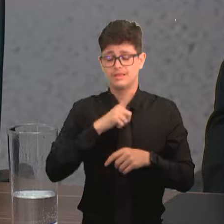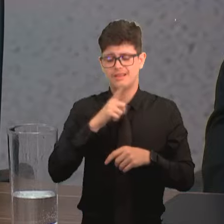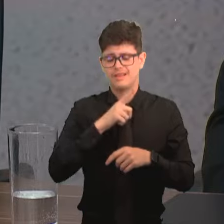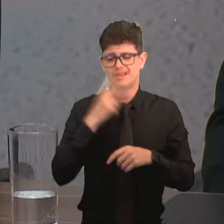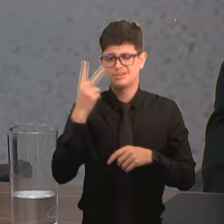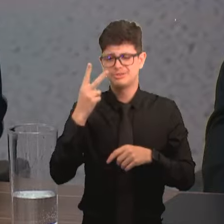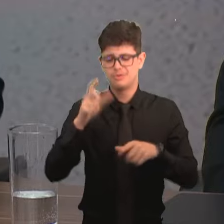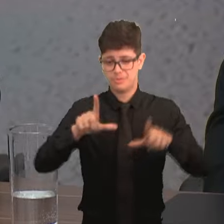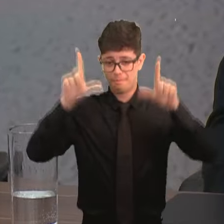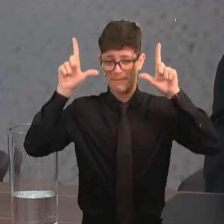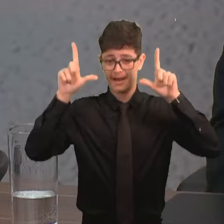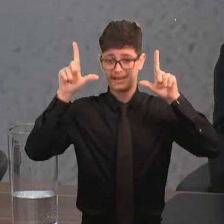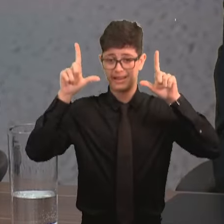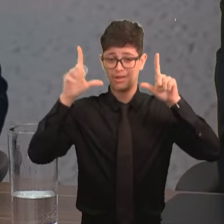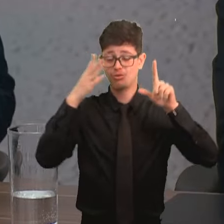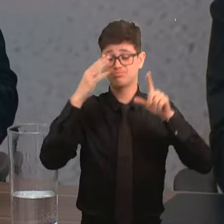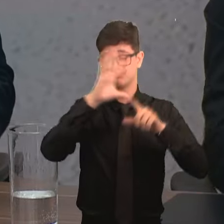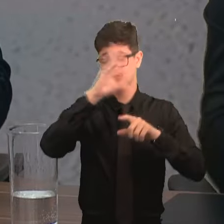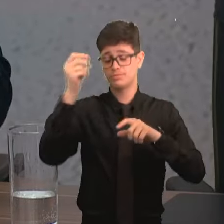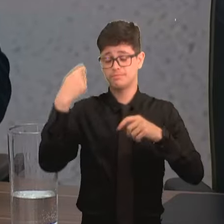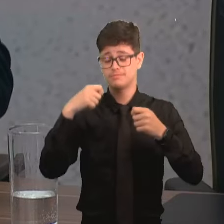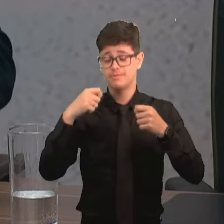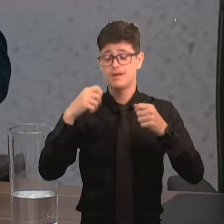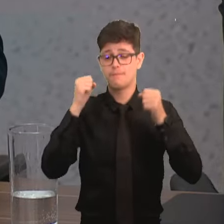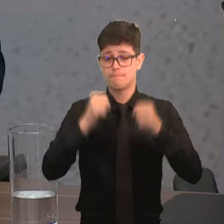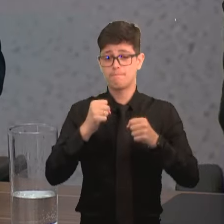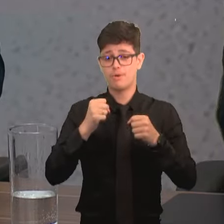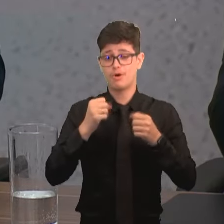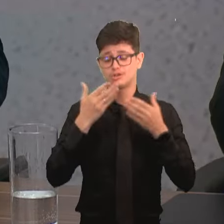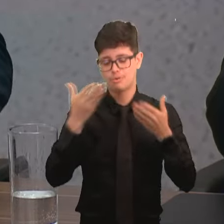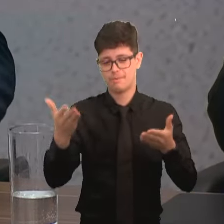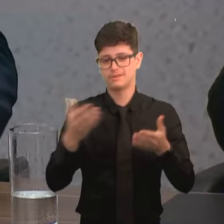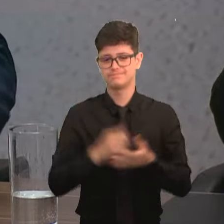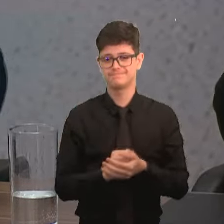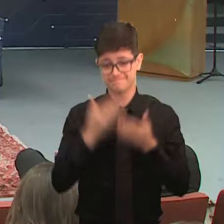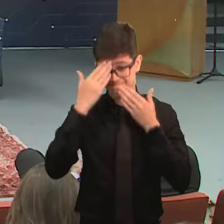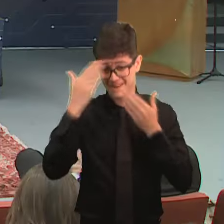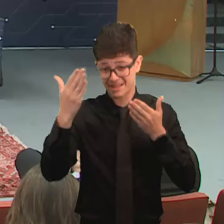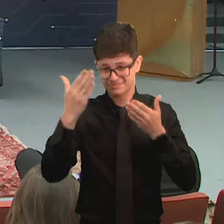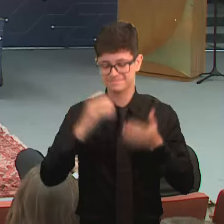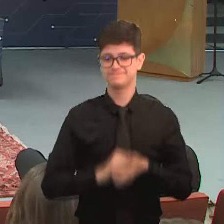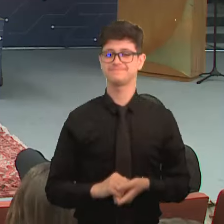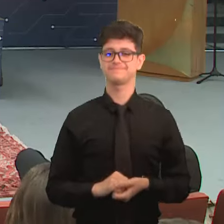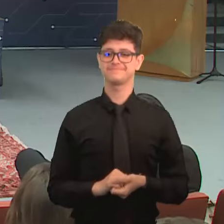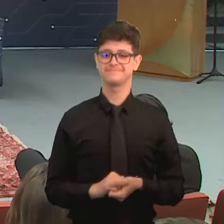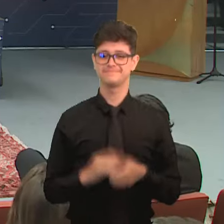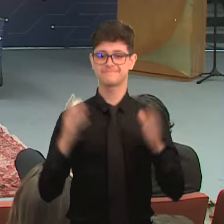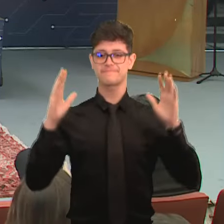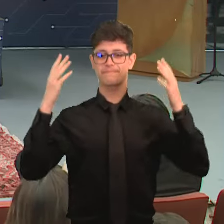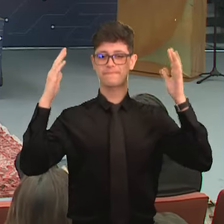también tenemos un segundo panel para que todos acompañen. Muchas gracias.